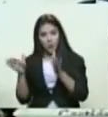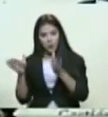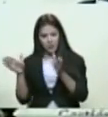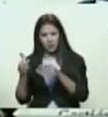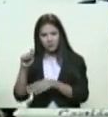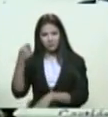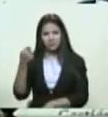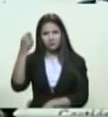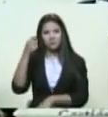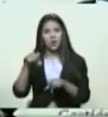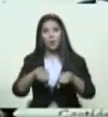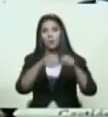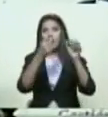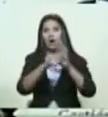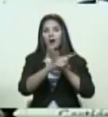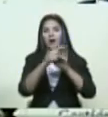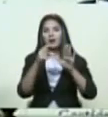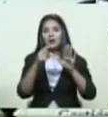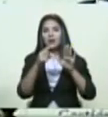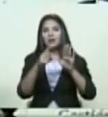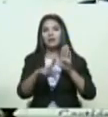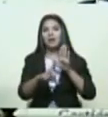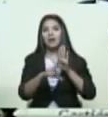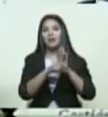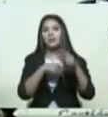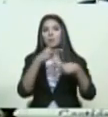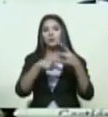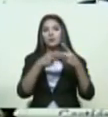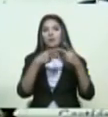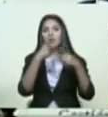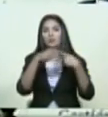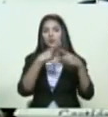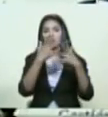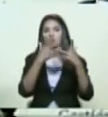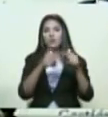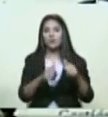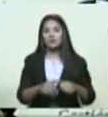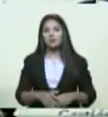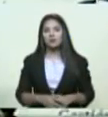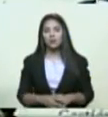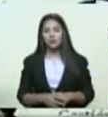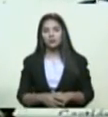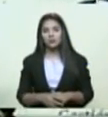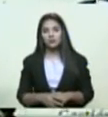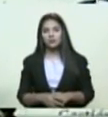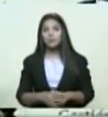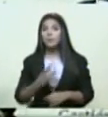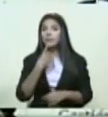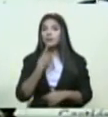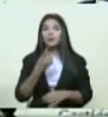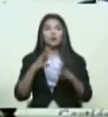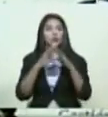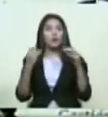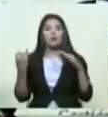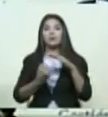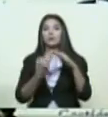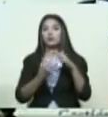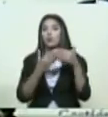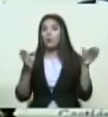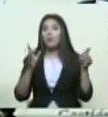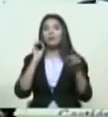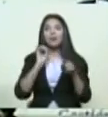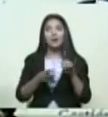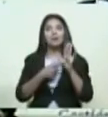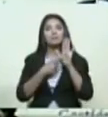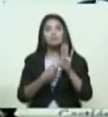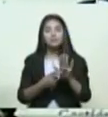violenta el artículo 33 de la Ley Orgánica de Procedimientos Administrativos, donde se establece que todas las entidades públicas deberán publicar